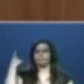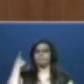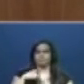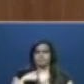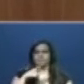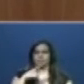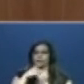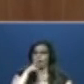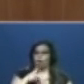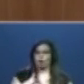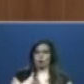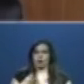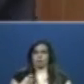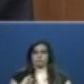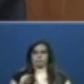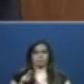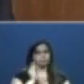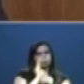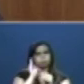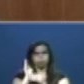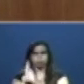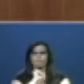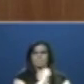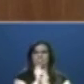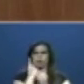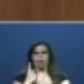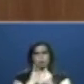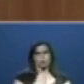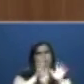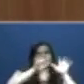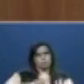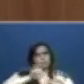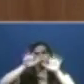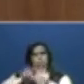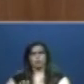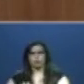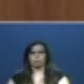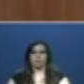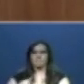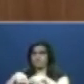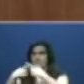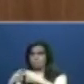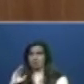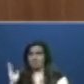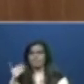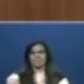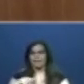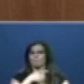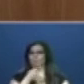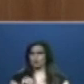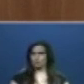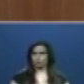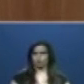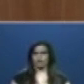importante de las cuantías de determinadas prestaciones económicas ha sido mal recibida por las familias afectadas y ello